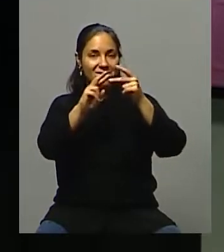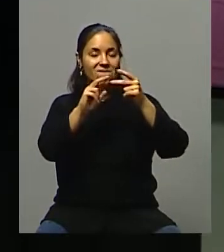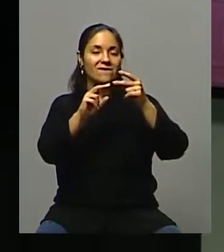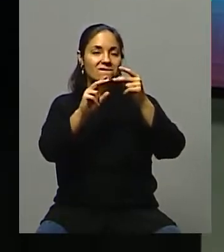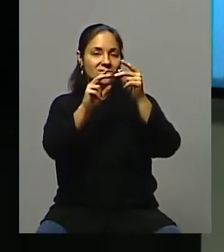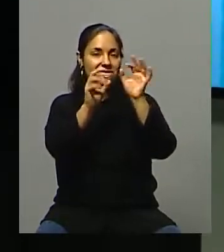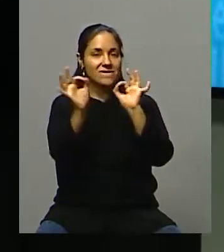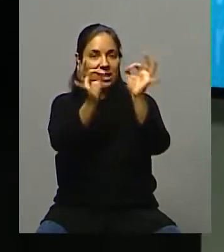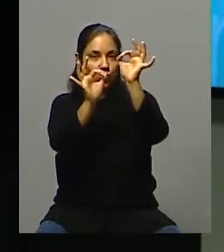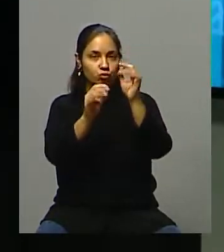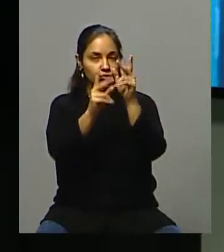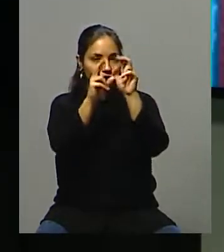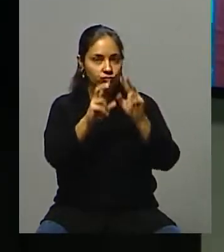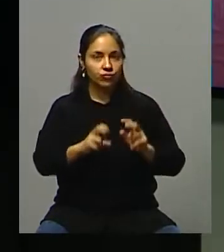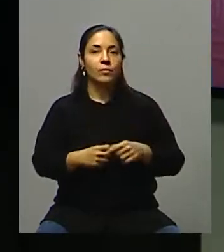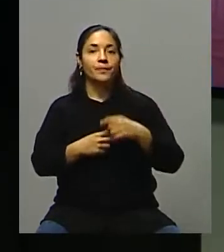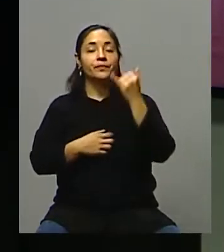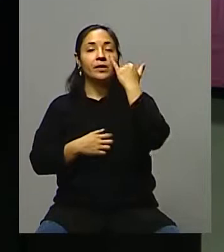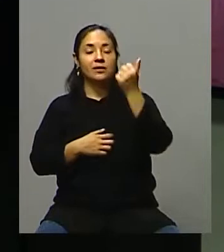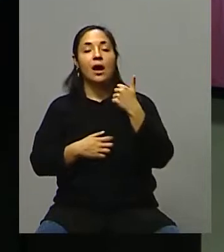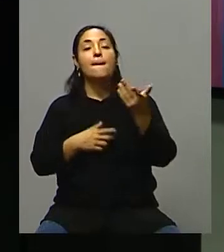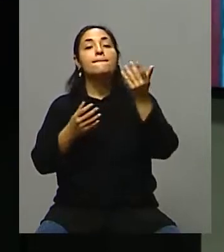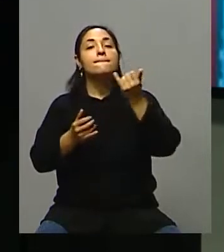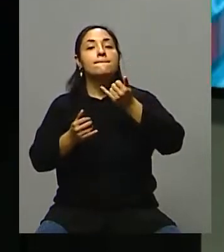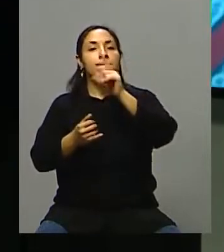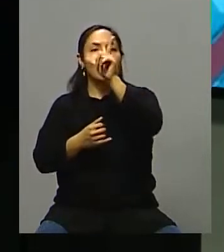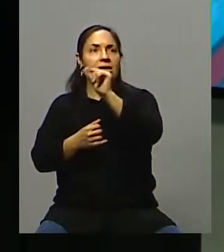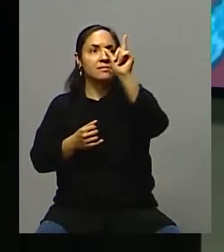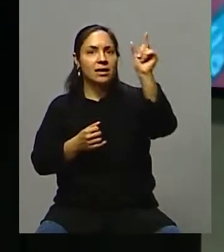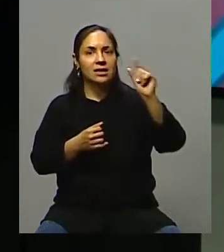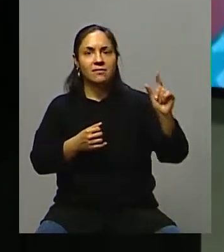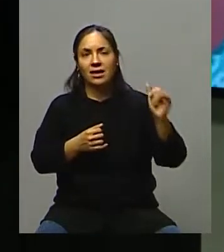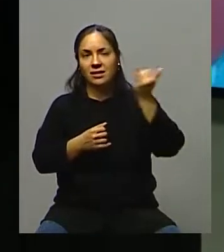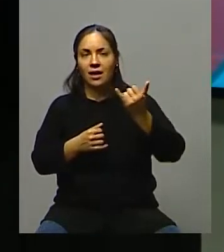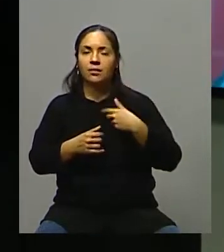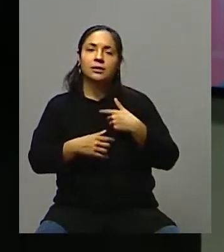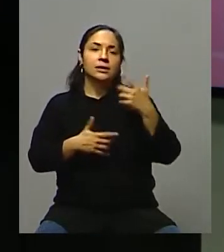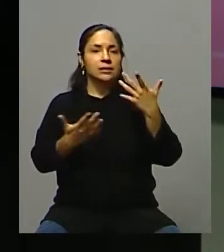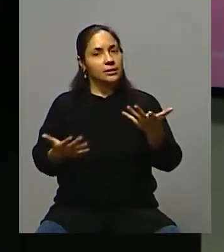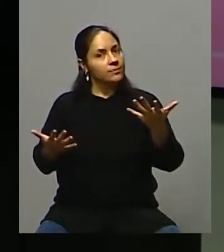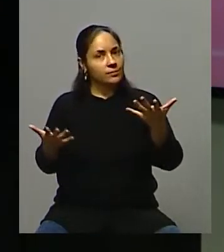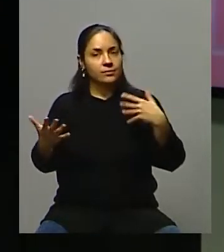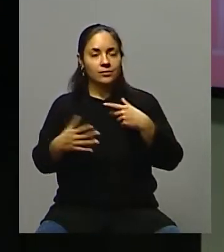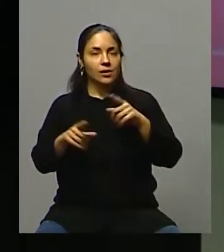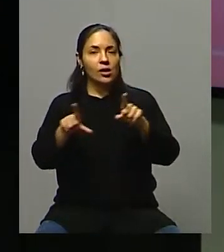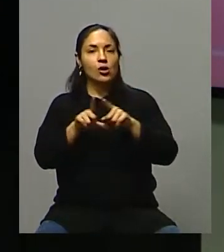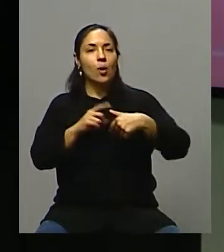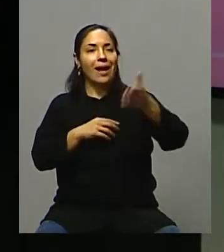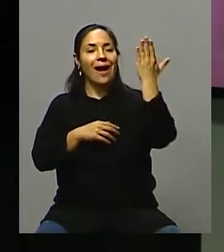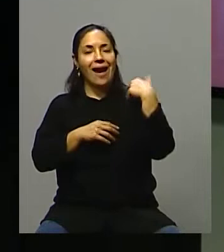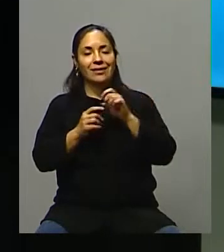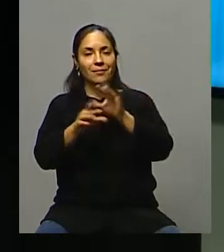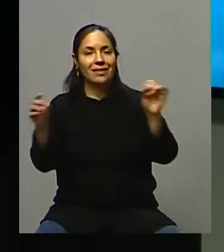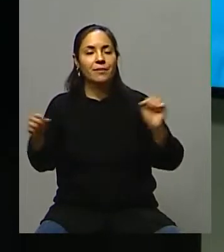hablar de esto y de que ya había casos en distintos países, y a uno le viene ese fantasma de que se vivió con la pandemia de coronavirus, que